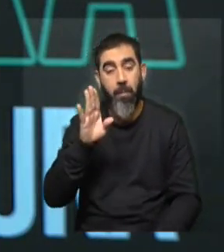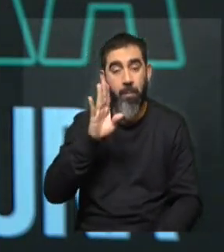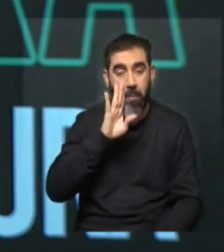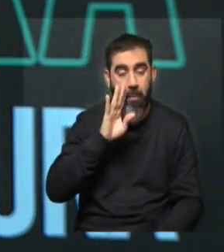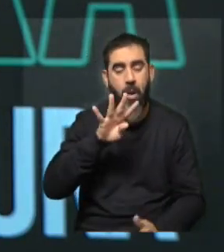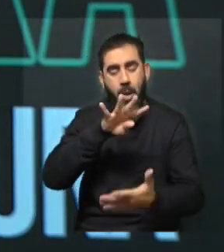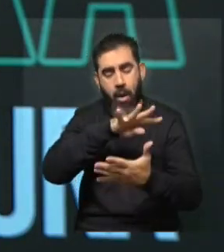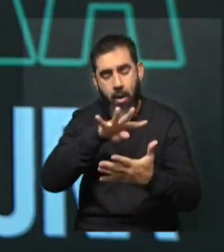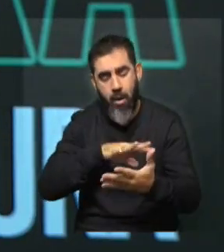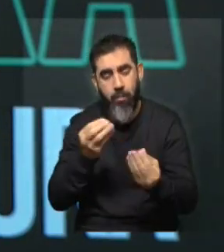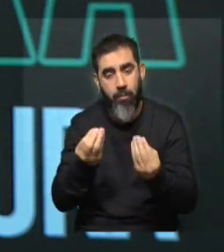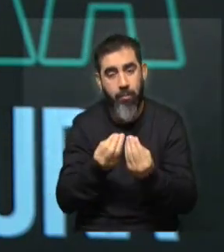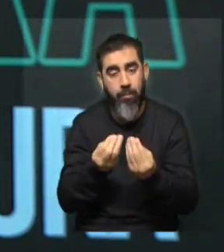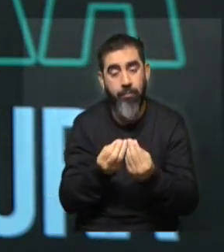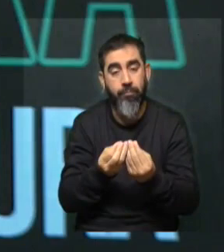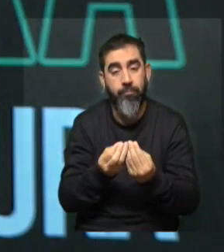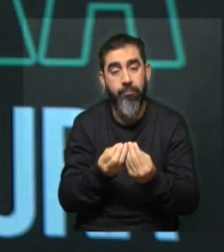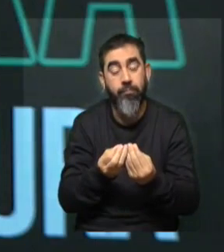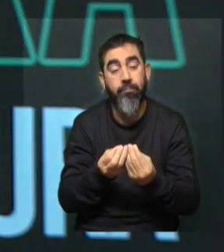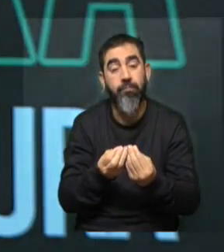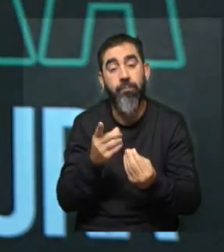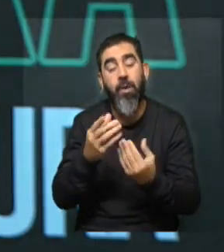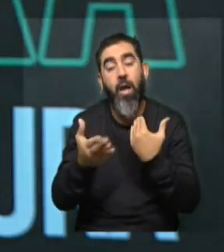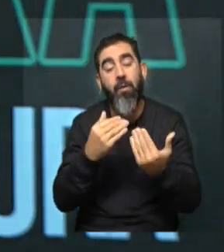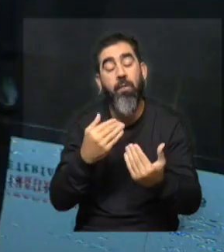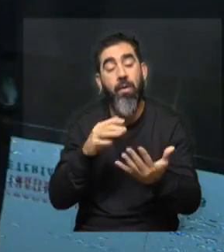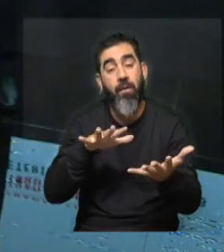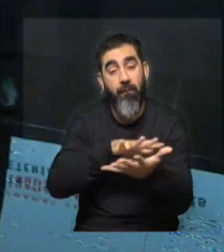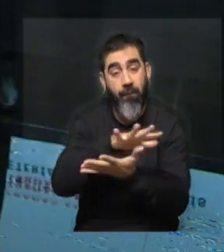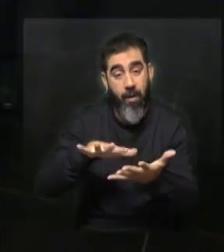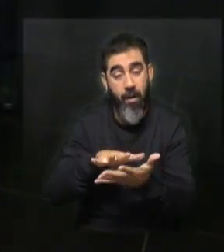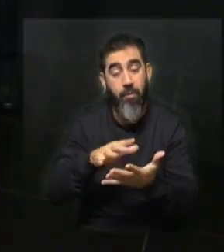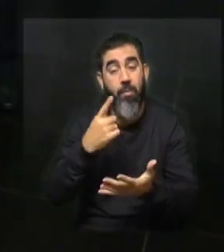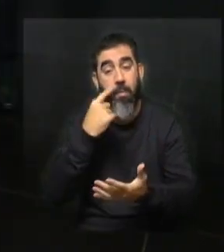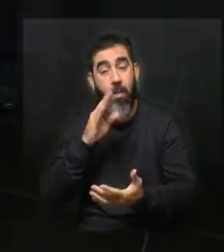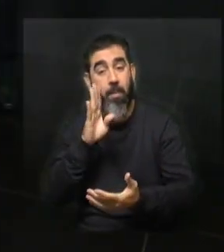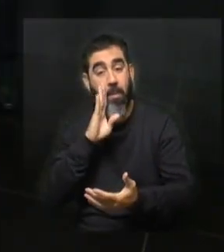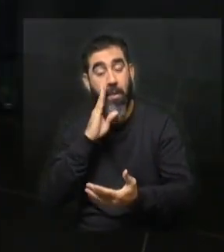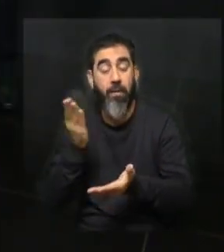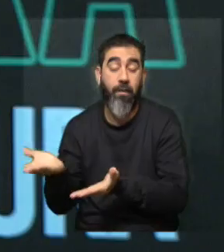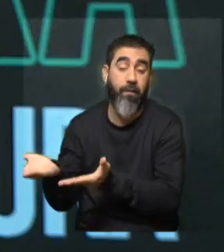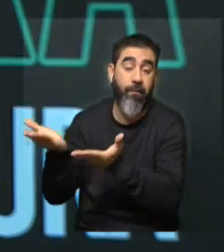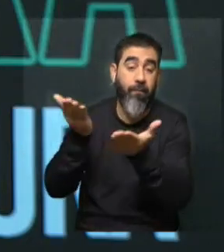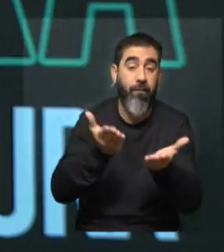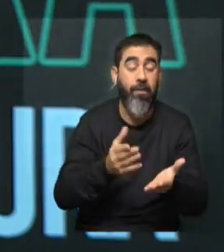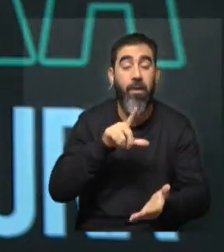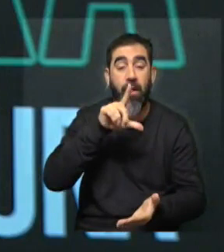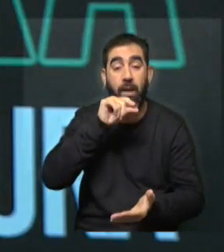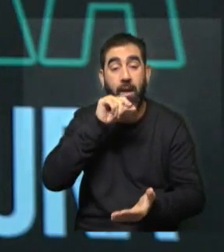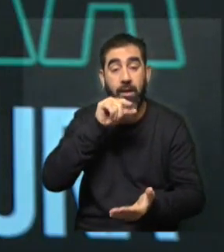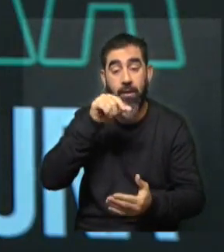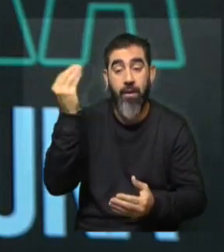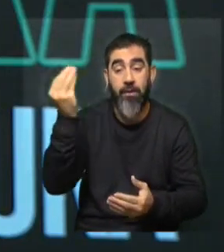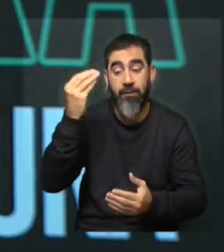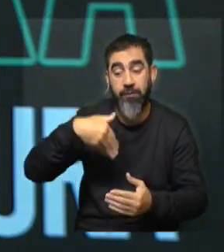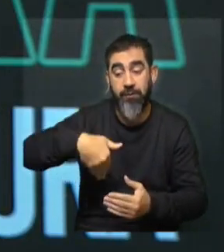de por medio así que me despido con Adrián catano Hablando de su barrio de sus padres y los invitamos a ver la gallina desde este